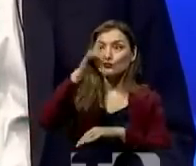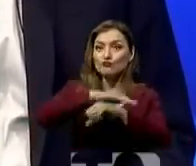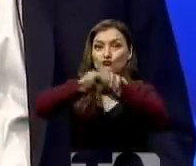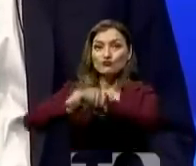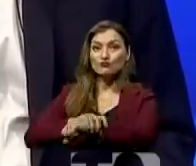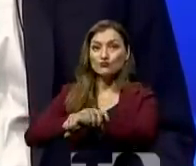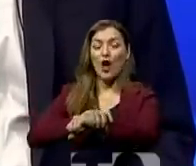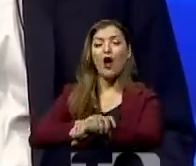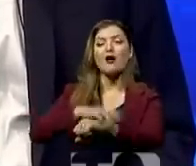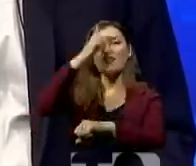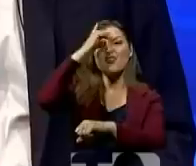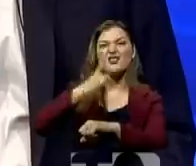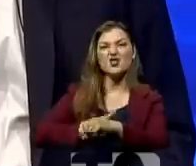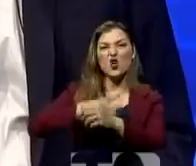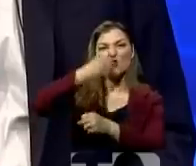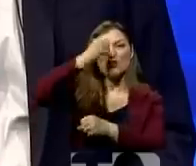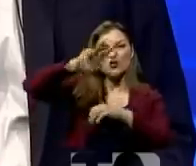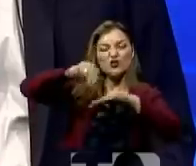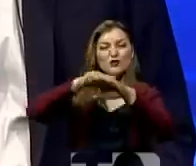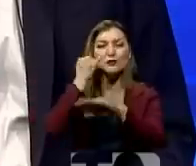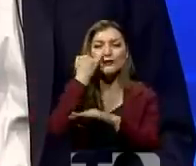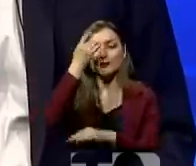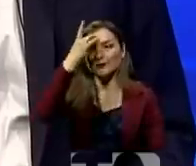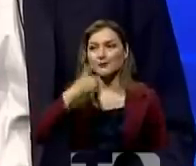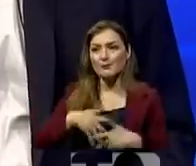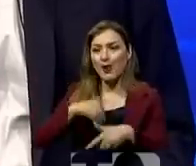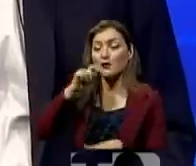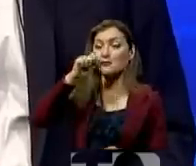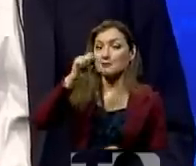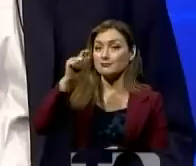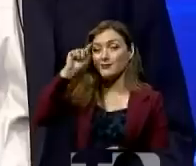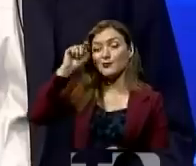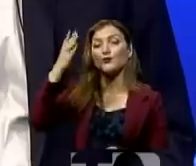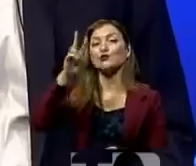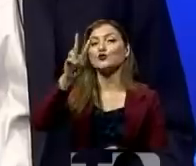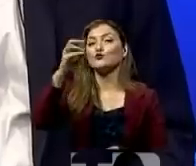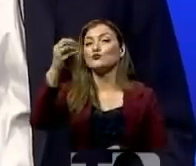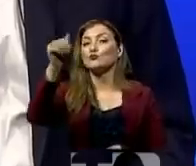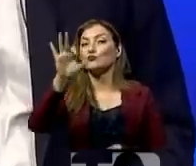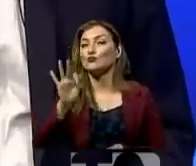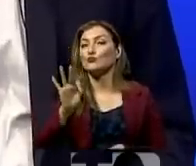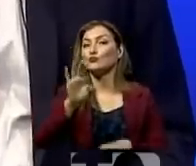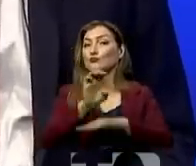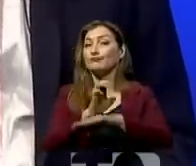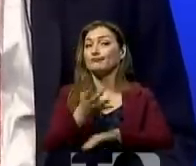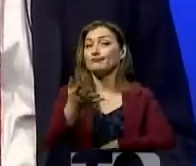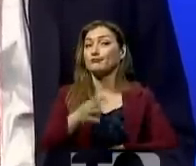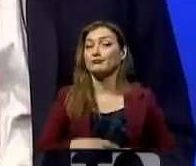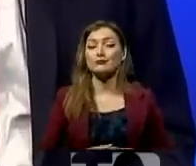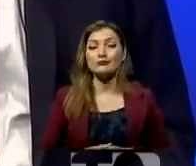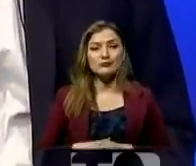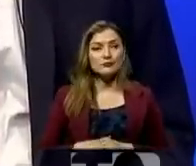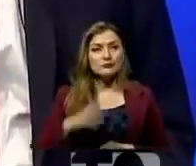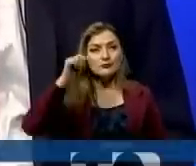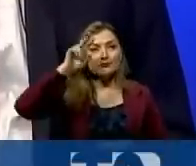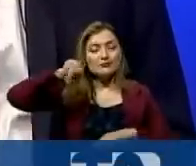las protestas es inevitable no pensar en el 2019 en lo que sucedió en el país el gobierno nacional jamás debe